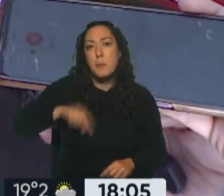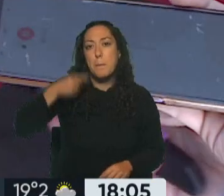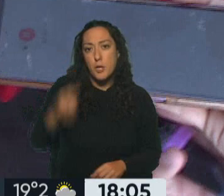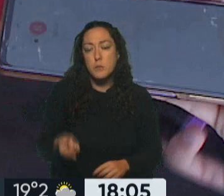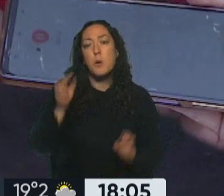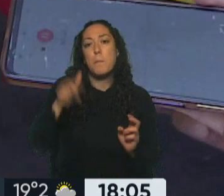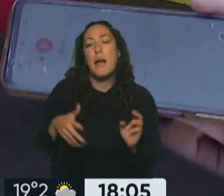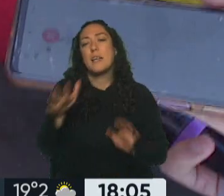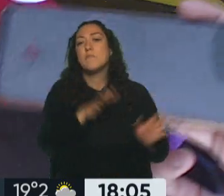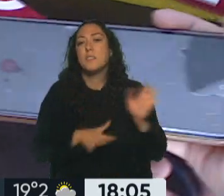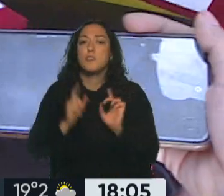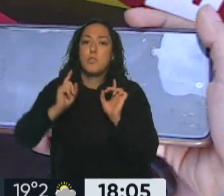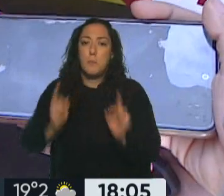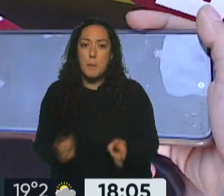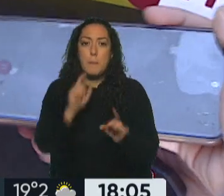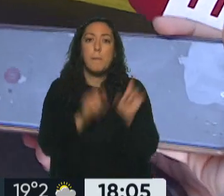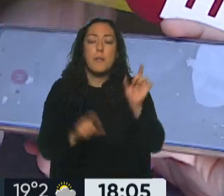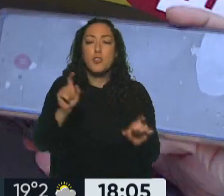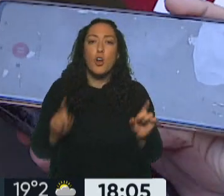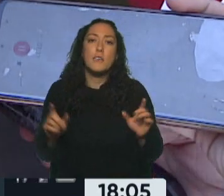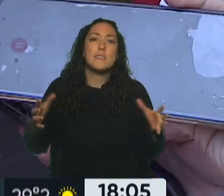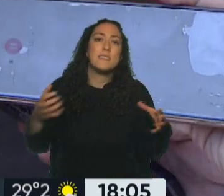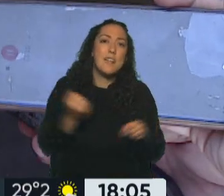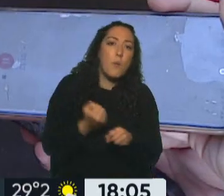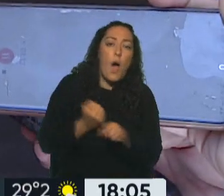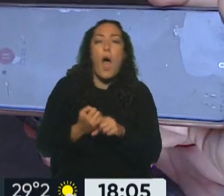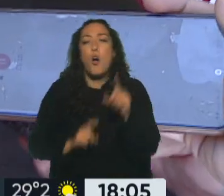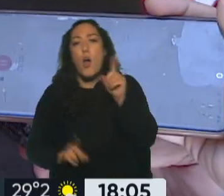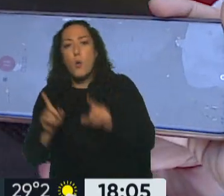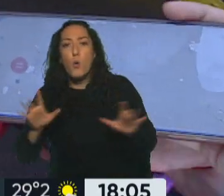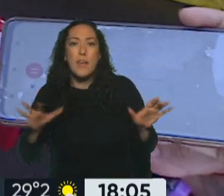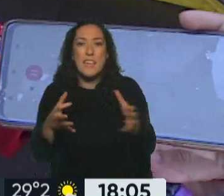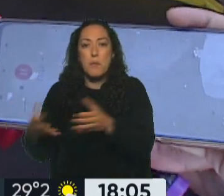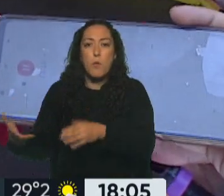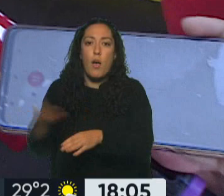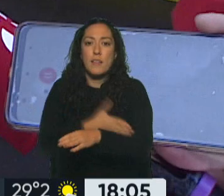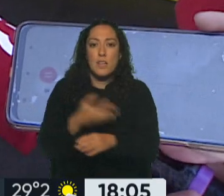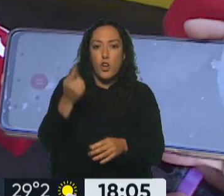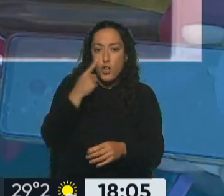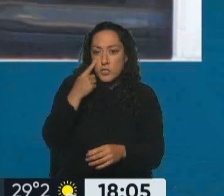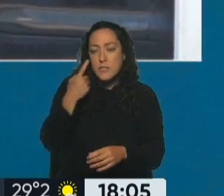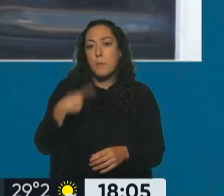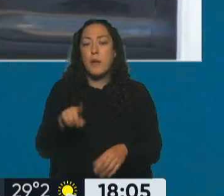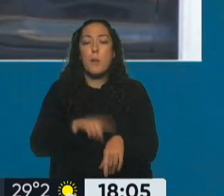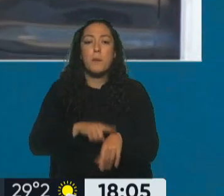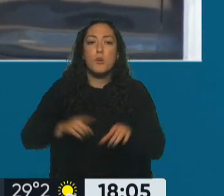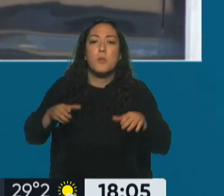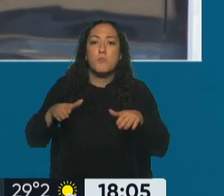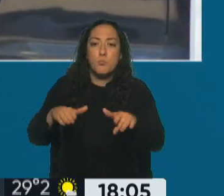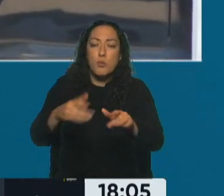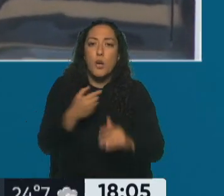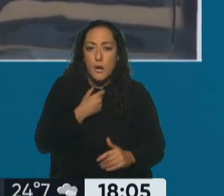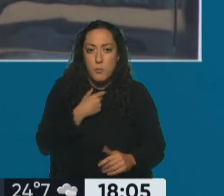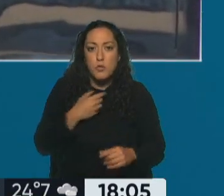planes. Alguna gente, como tiene que trabajar y armar equipos, etcétera, se pueden ir conociendo antes, pero vamos a tratar de que sea todo simultáneo. Y les digo